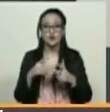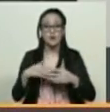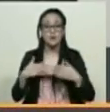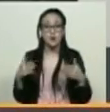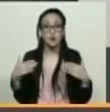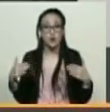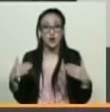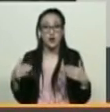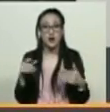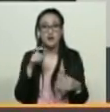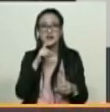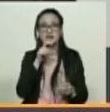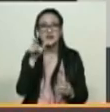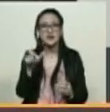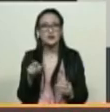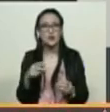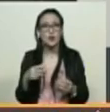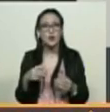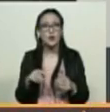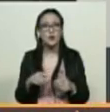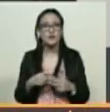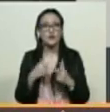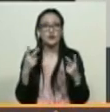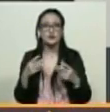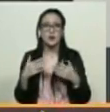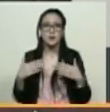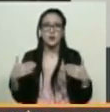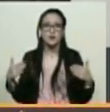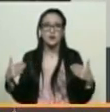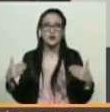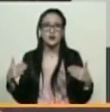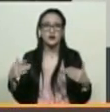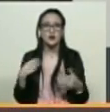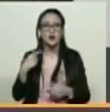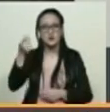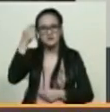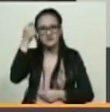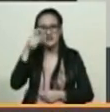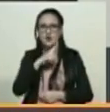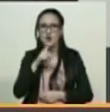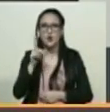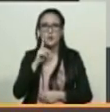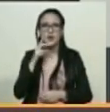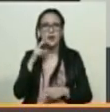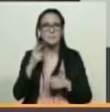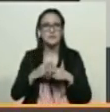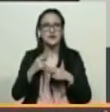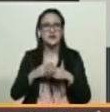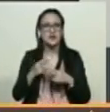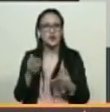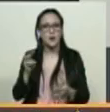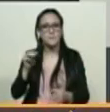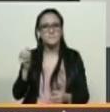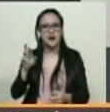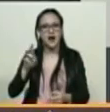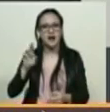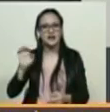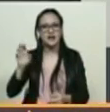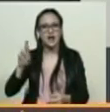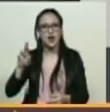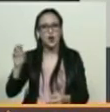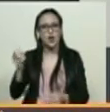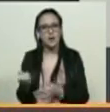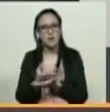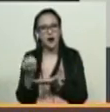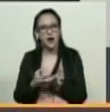pudiese especificar quién estuvo por Voluntad Popular, por favor. No me sé el nombre, creo que el apellido es Marrero, un señor que es evangélico,